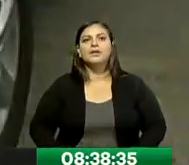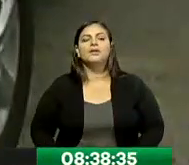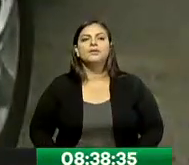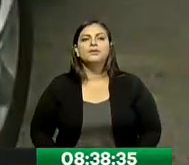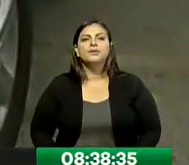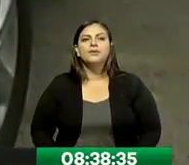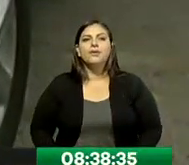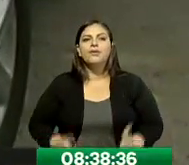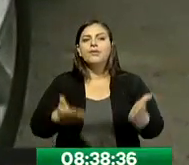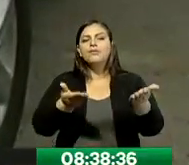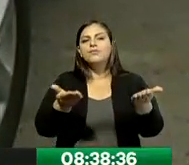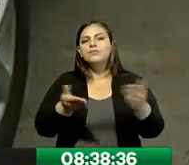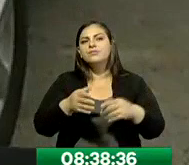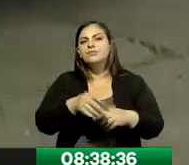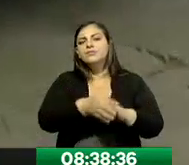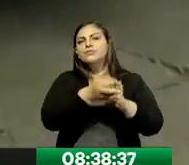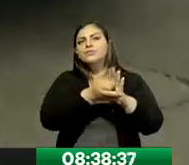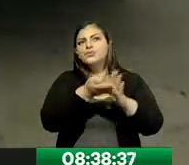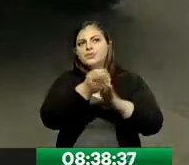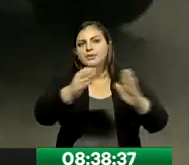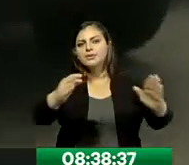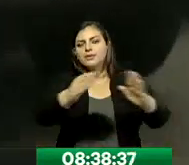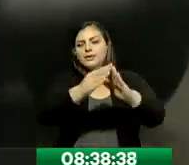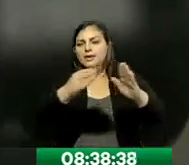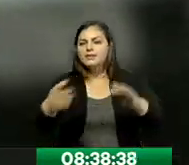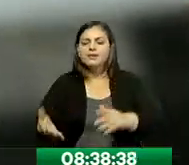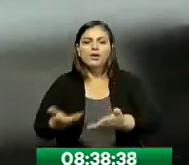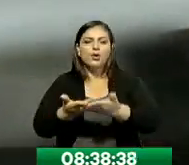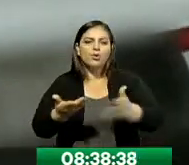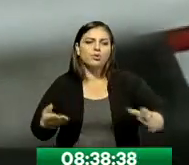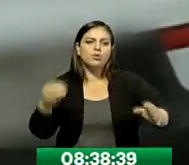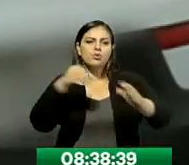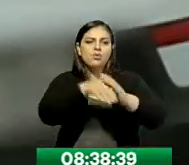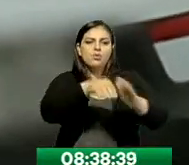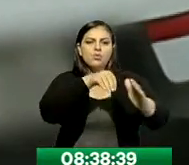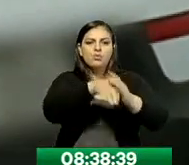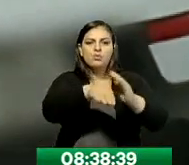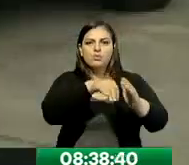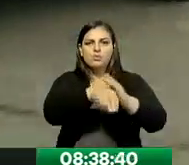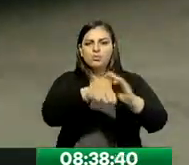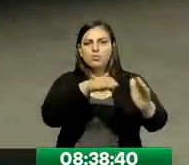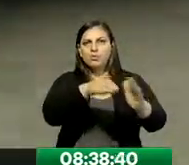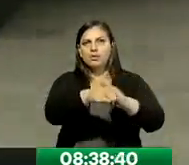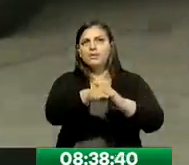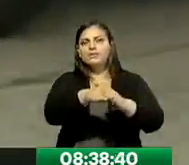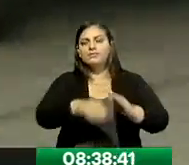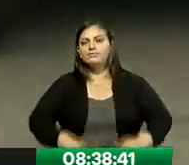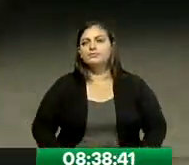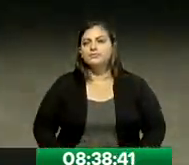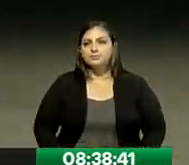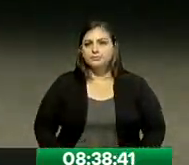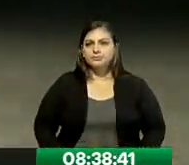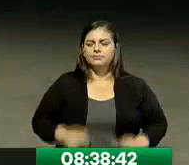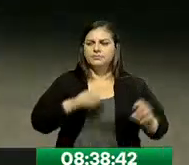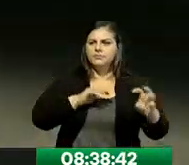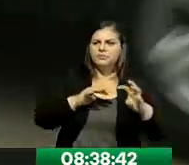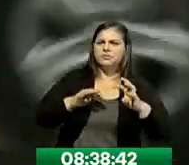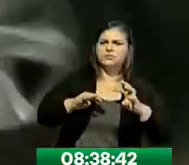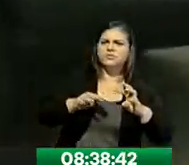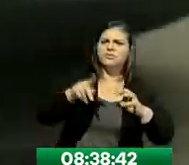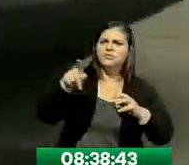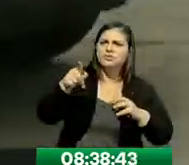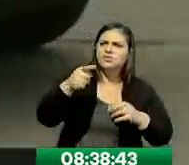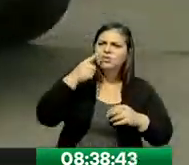dieron características de un vehículo que habían observado horas antes del atraco, dando vueltas por la zona. Tras